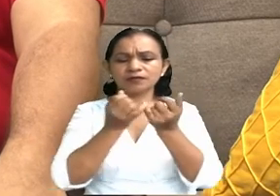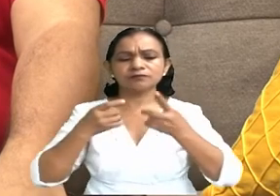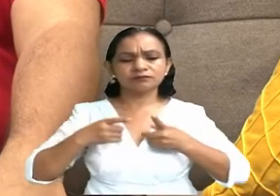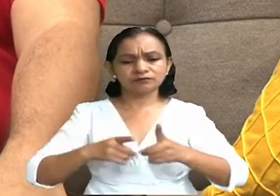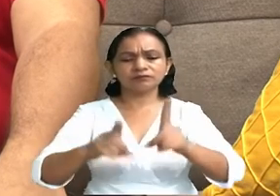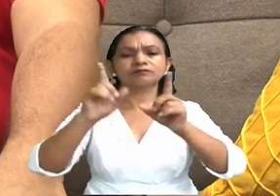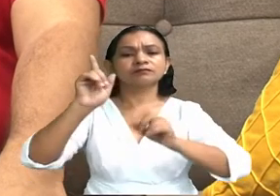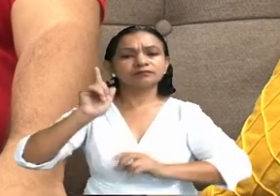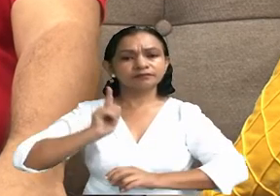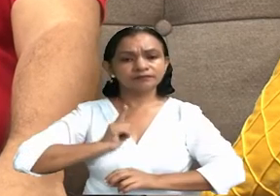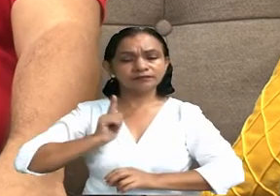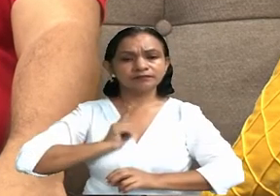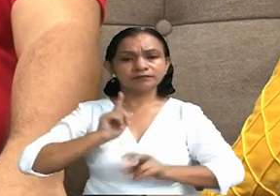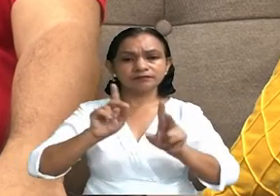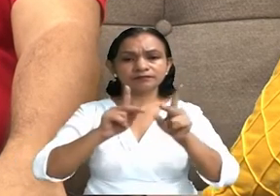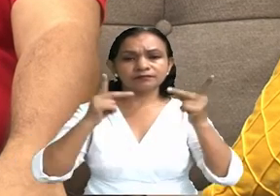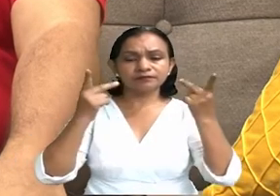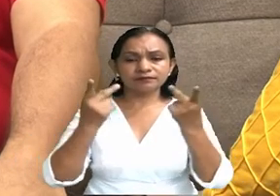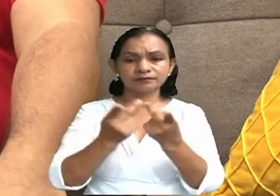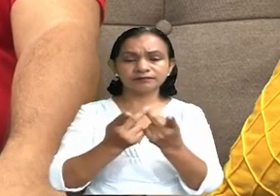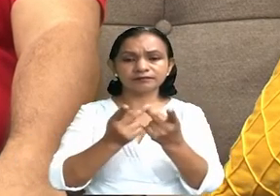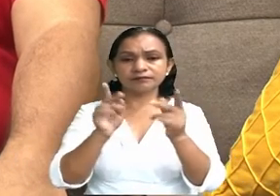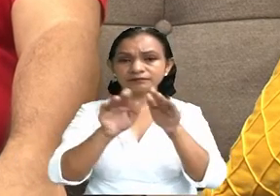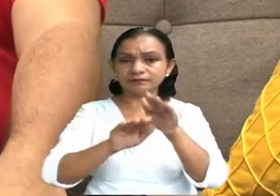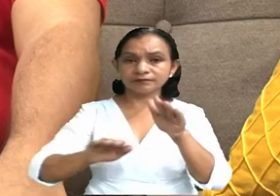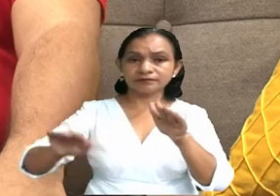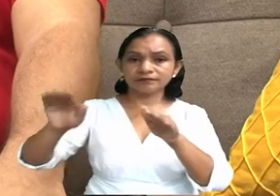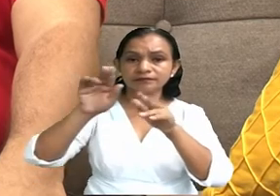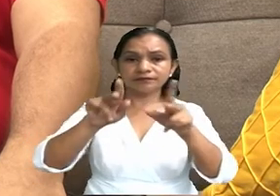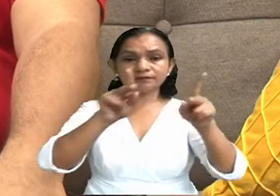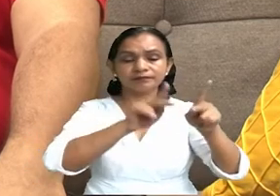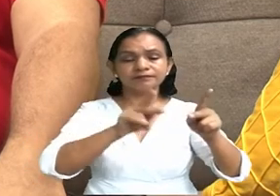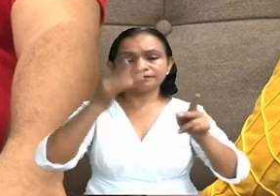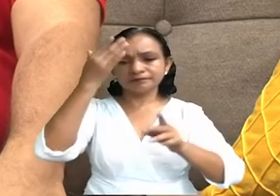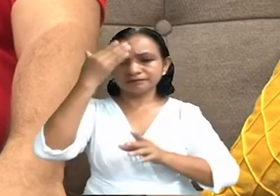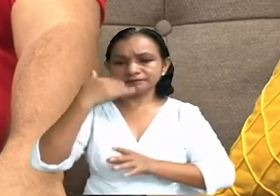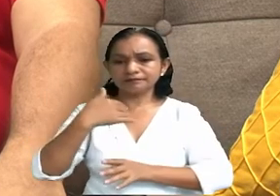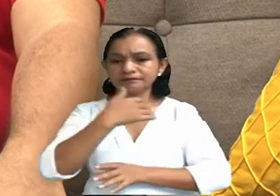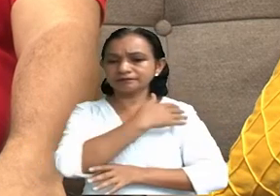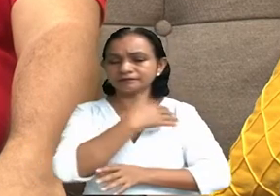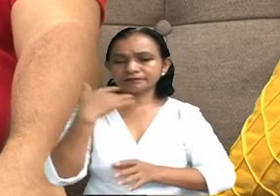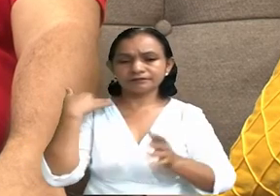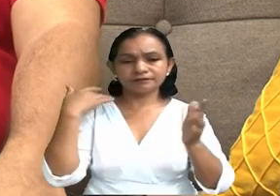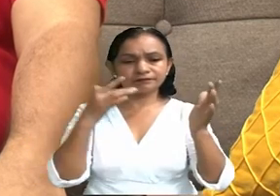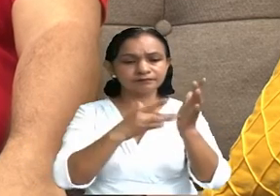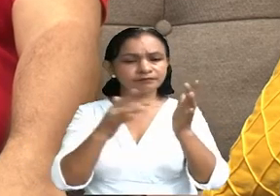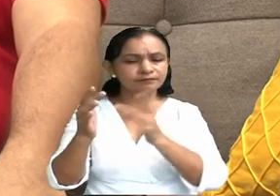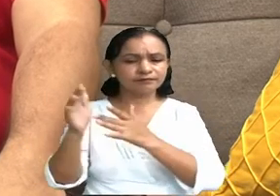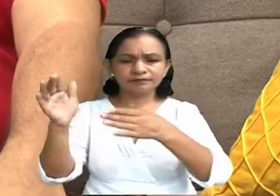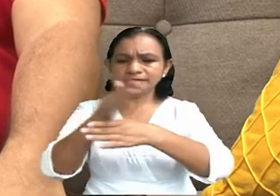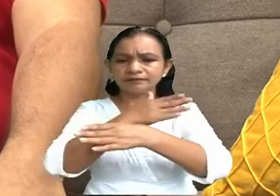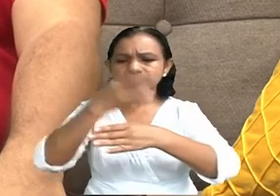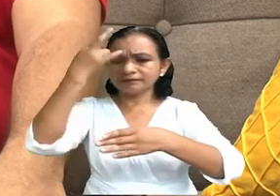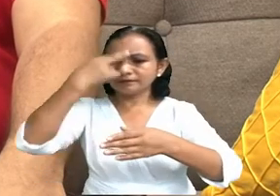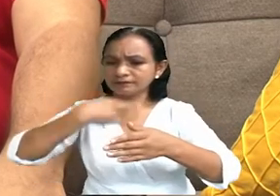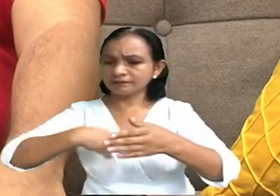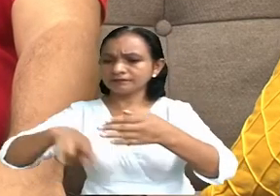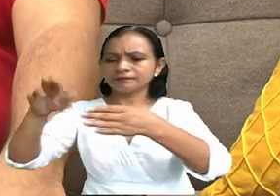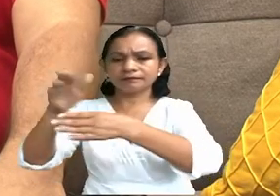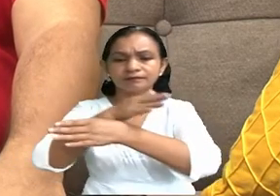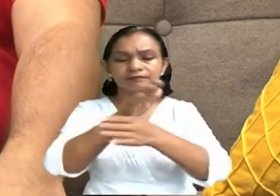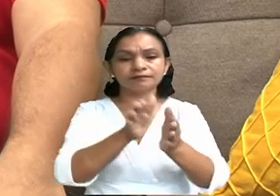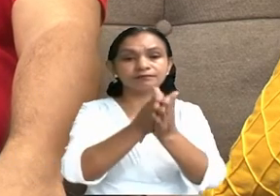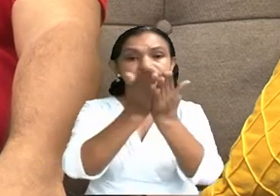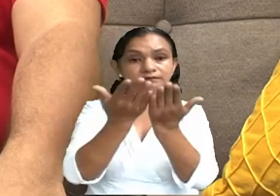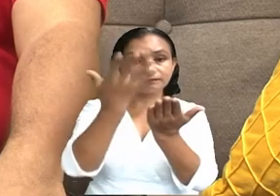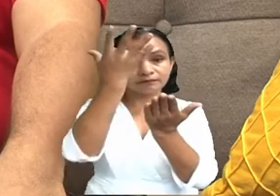dignidad. Y nuestra población en su mayor parte es cristiana en las distintas confesiones, y en la Biblia